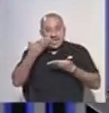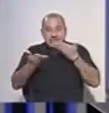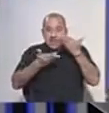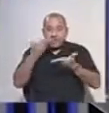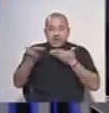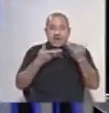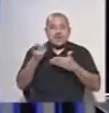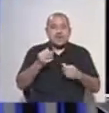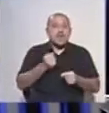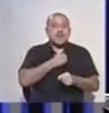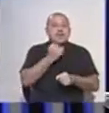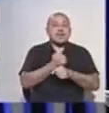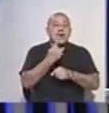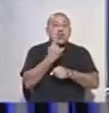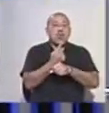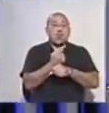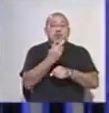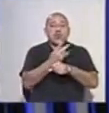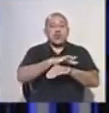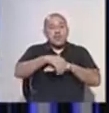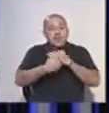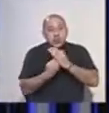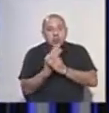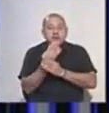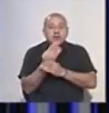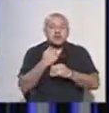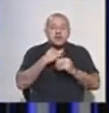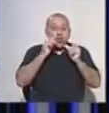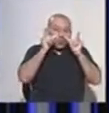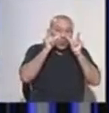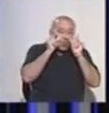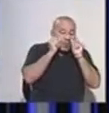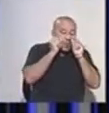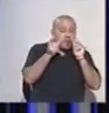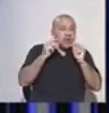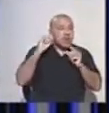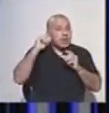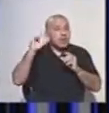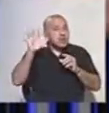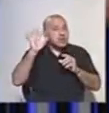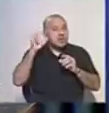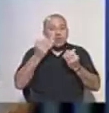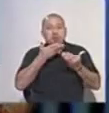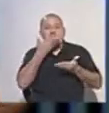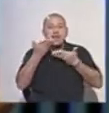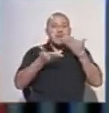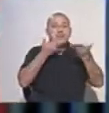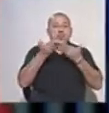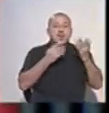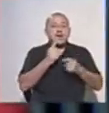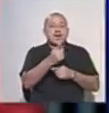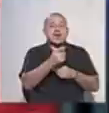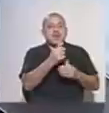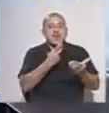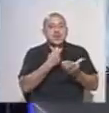claro, era hasta, no sé, la 1, las 2 de la mañana. Recuerdo dormirme con el sonido de las murgas cantando por ahí cerca. Ahí te compraste tu primer disco de